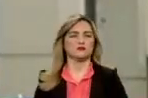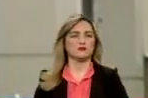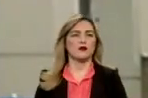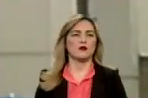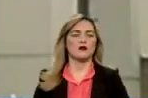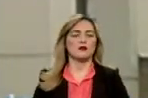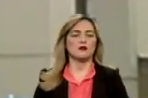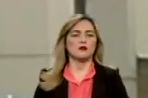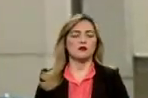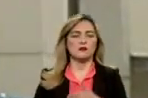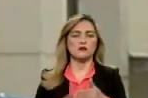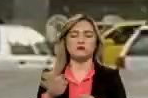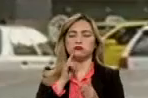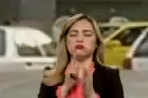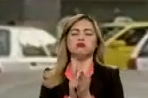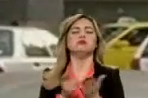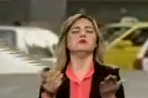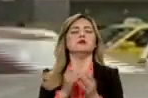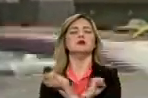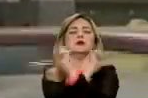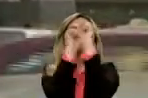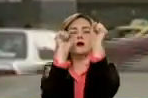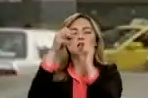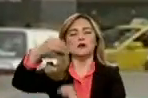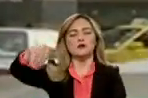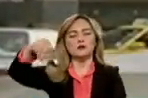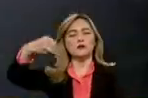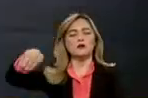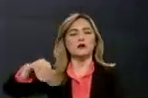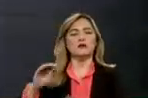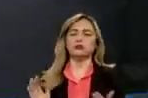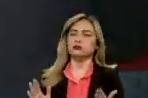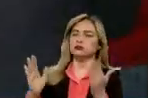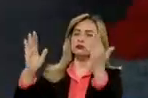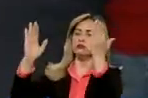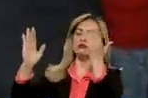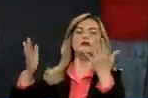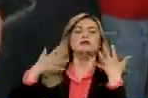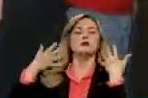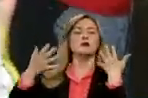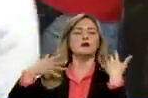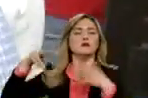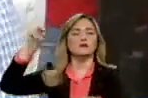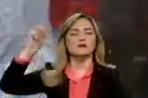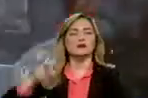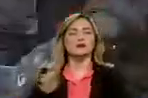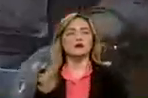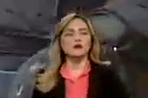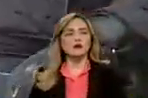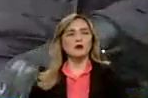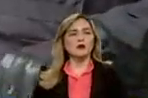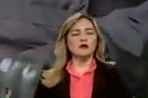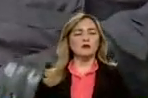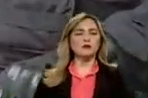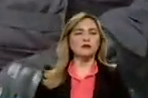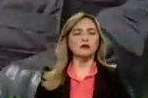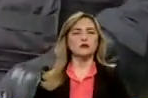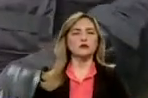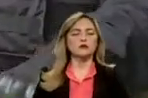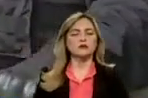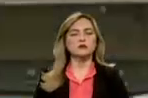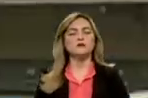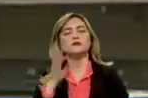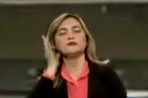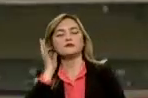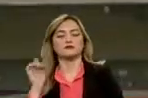La audiencia de reformulación de cargos se llevó a cabo la mañana de este miércoles en la unidad judicial 2 del Albán Borges, Borja, al norte de la ciudad. Dependencia a la que debía acudir